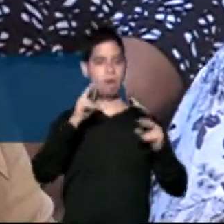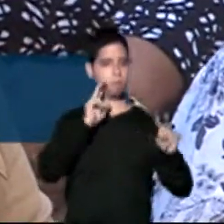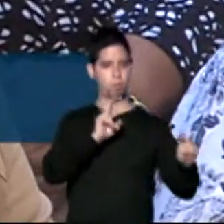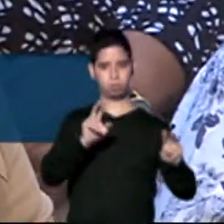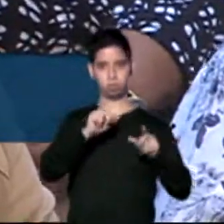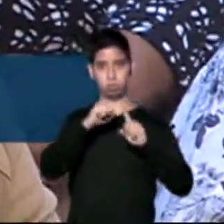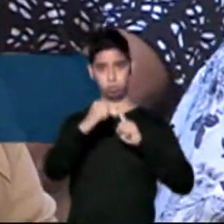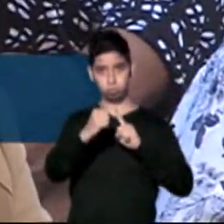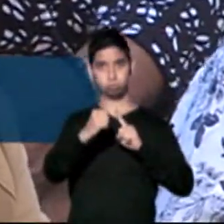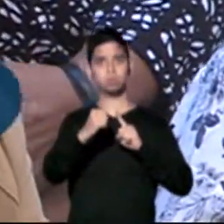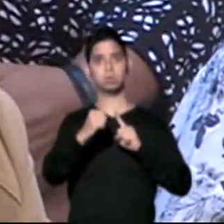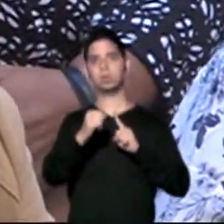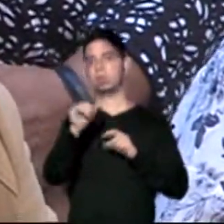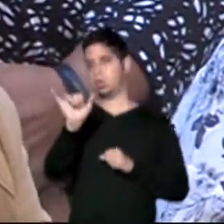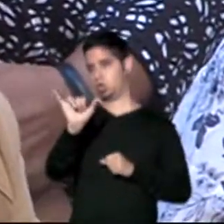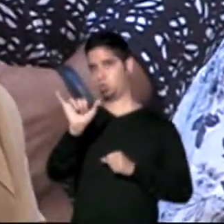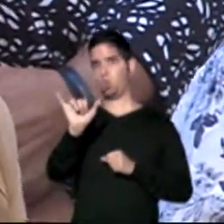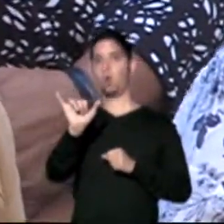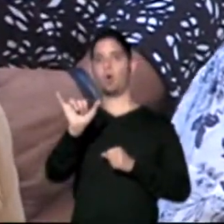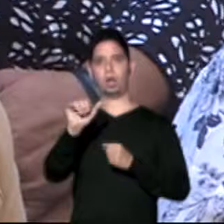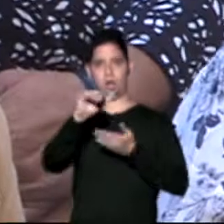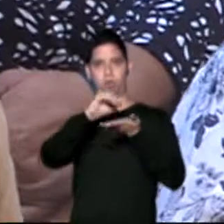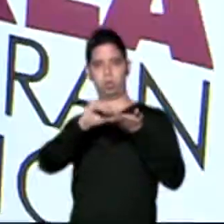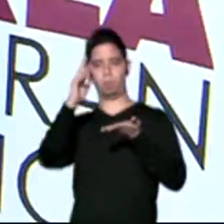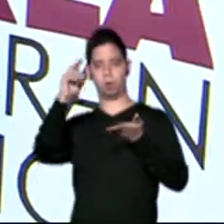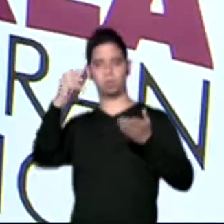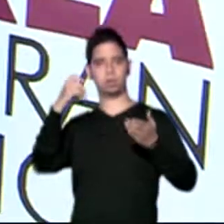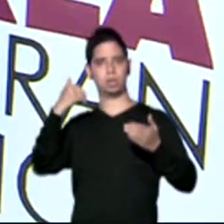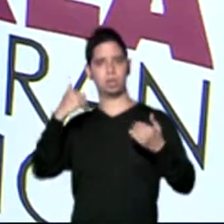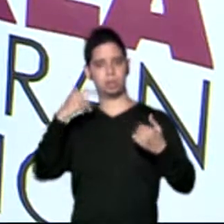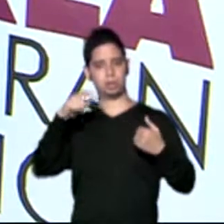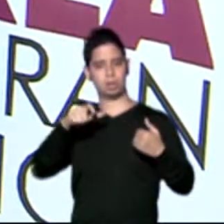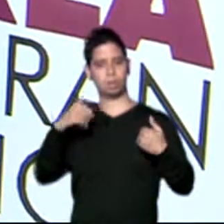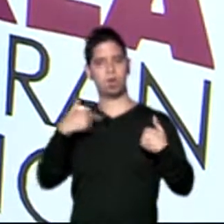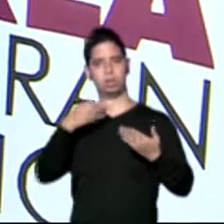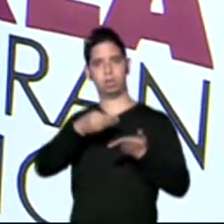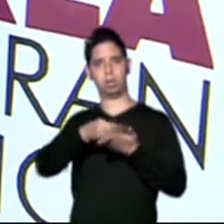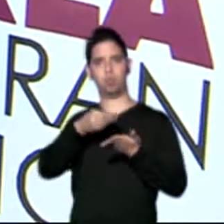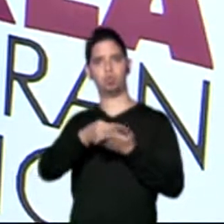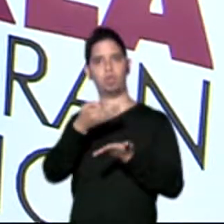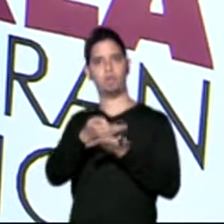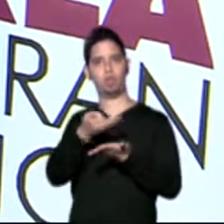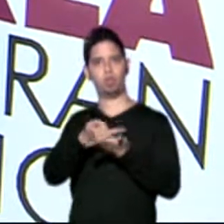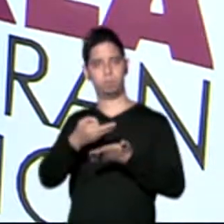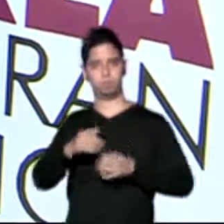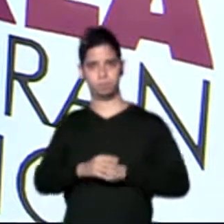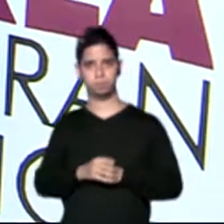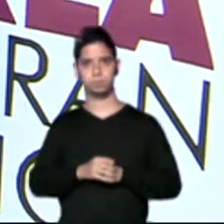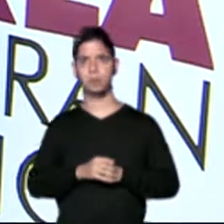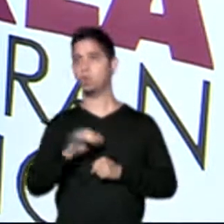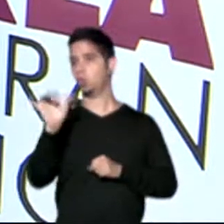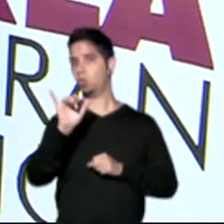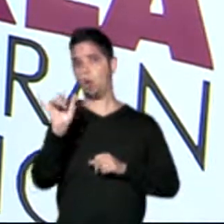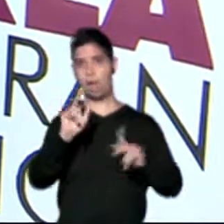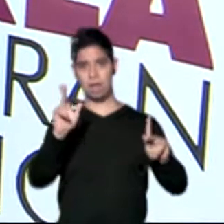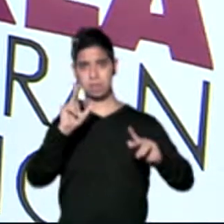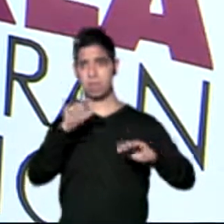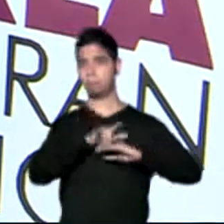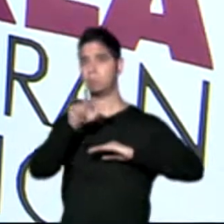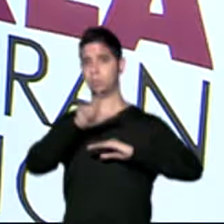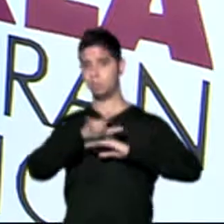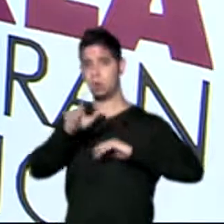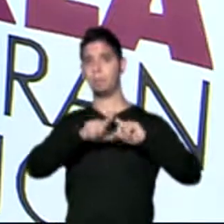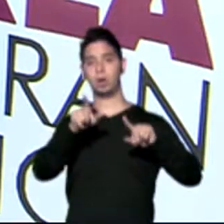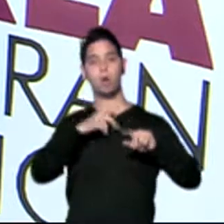entonces justificar los fondos existentes. A pesar de la baja poblacional que experimenta el país, el número de personas sin hogar ha ido